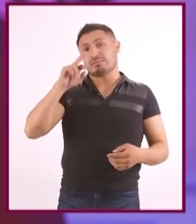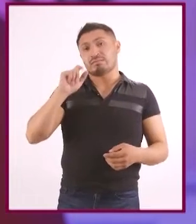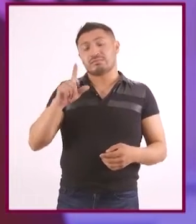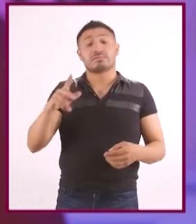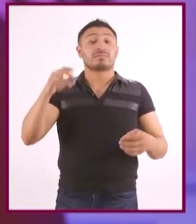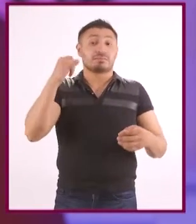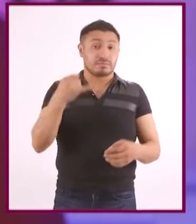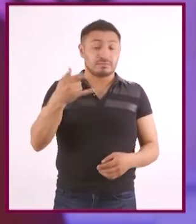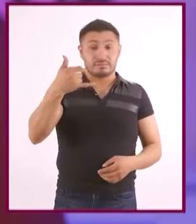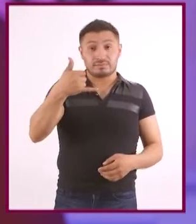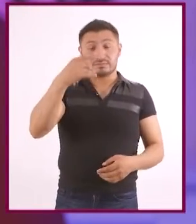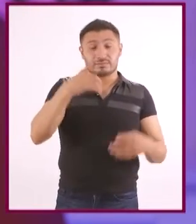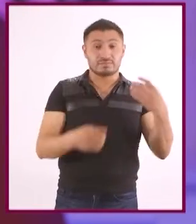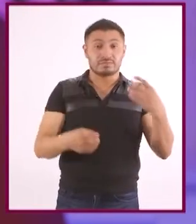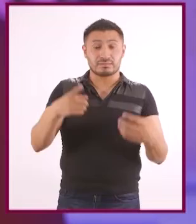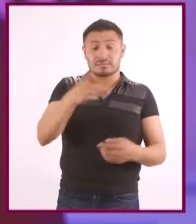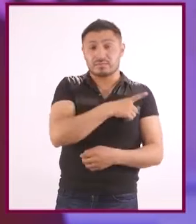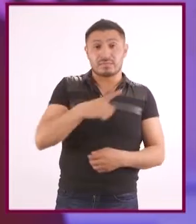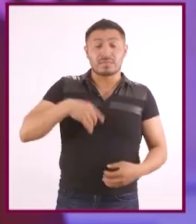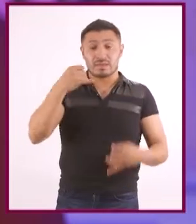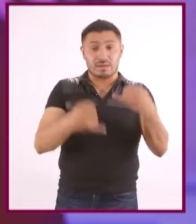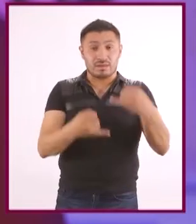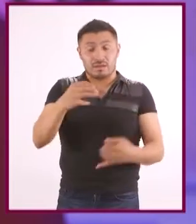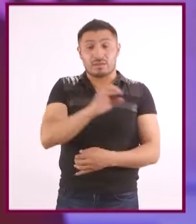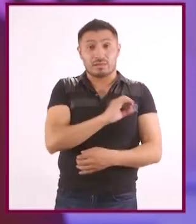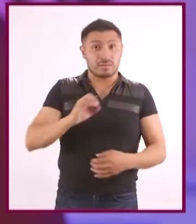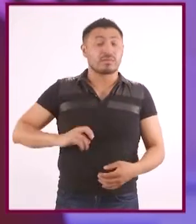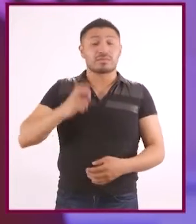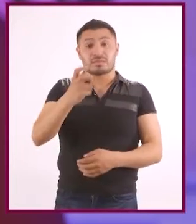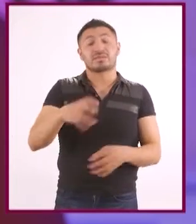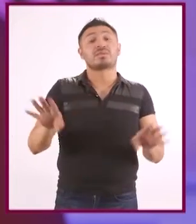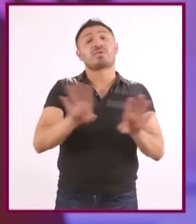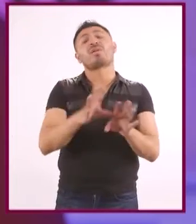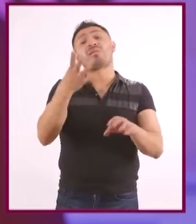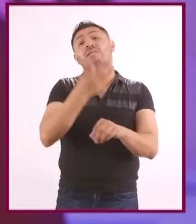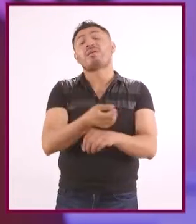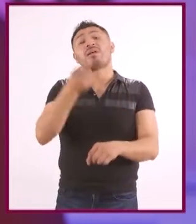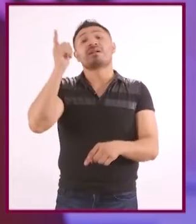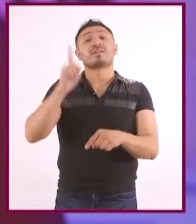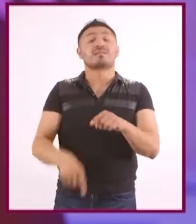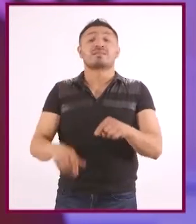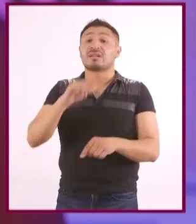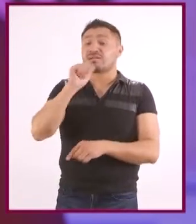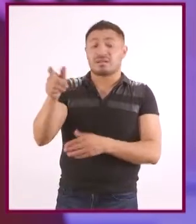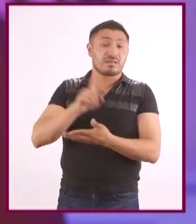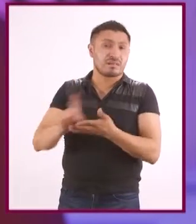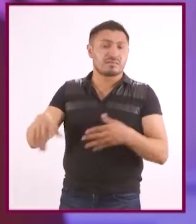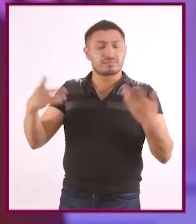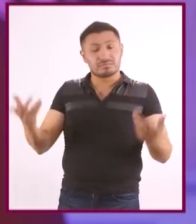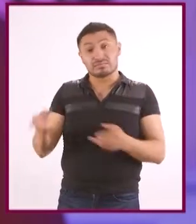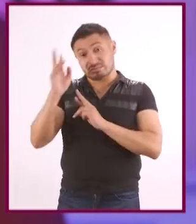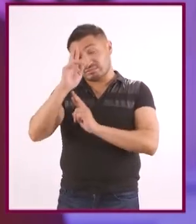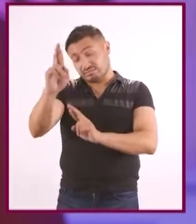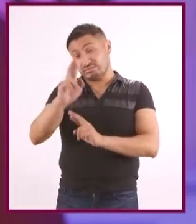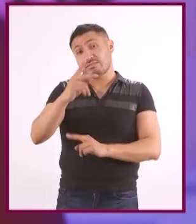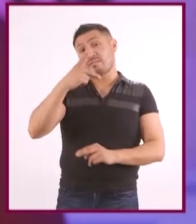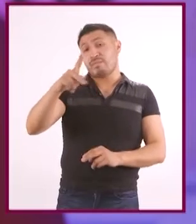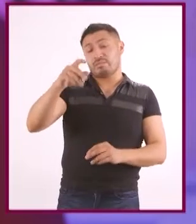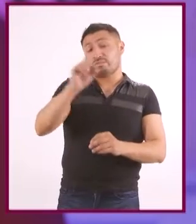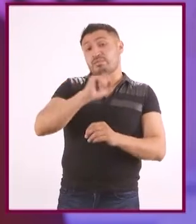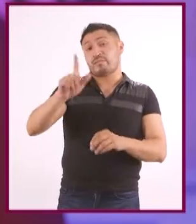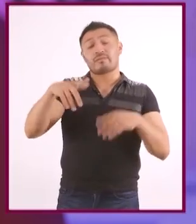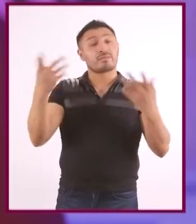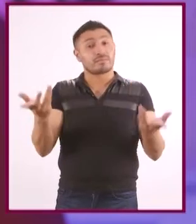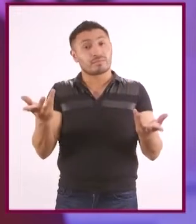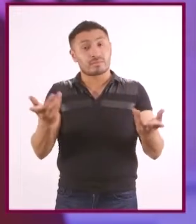y un deber jurídico al que está obligado. ¿Cómo se puede resolver este conflicto sin que se prive a alguien de un derecho y se respete la convicción de un